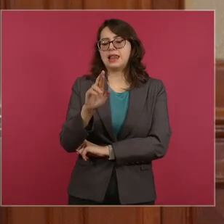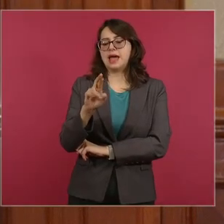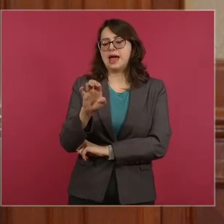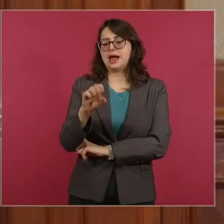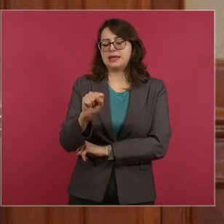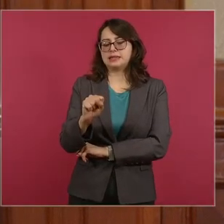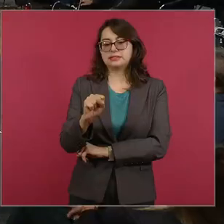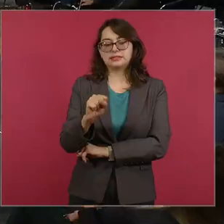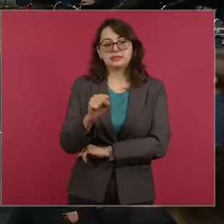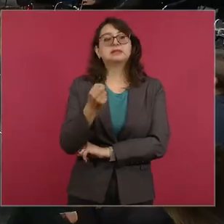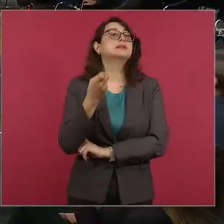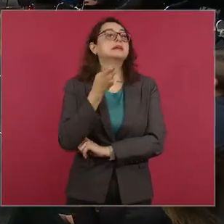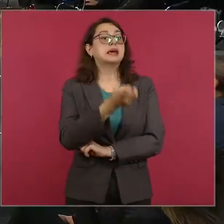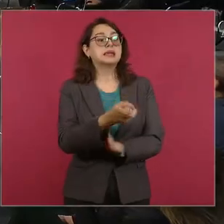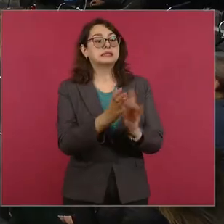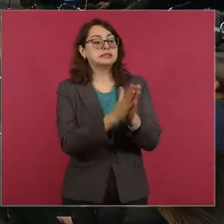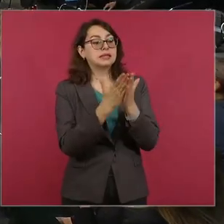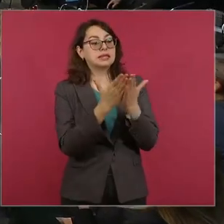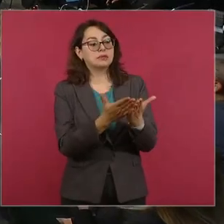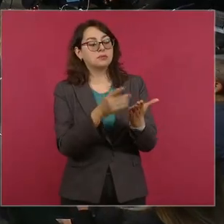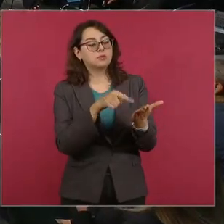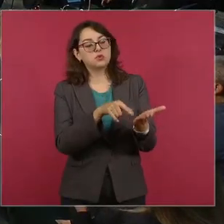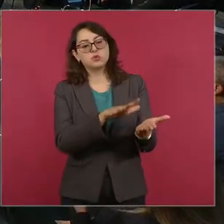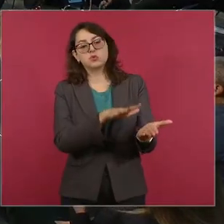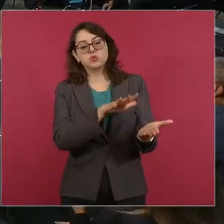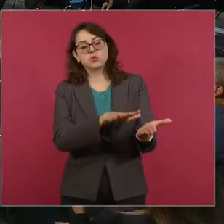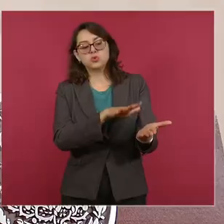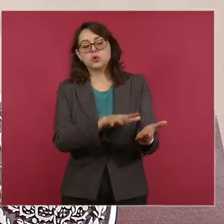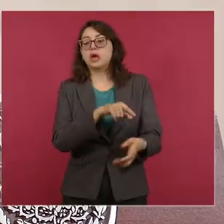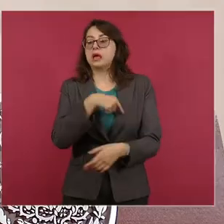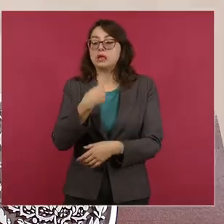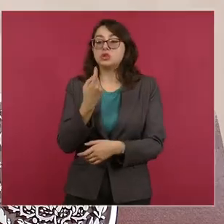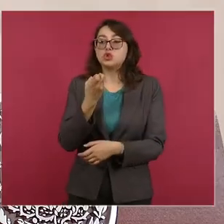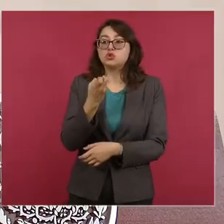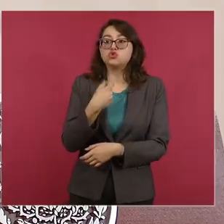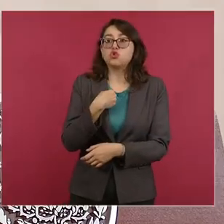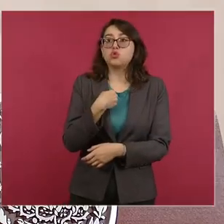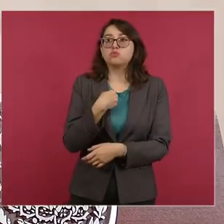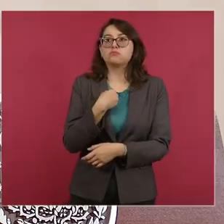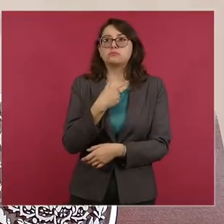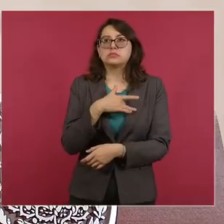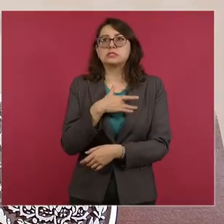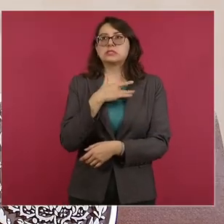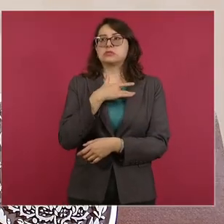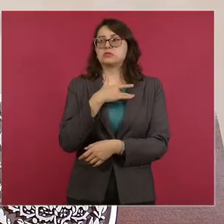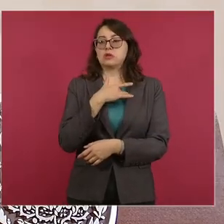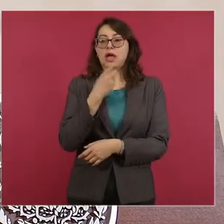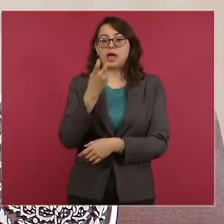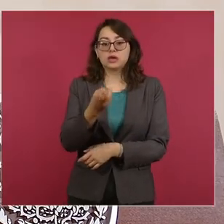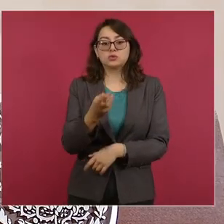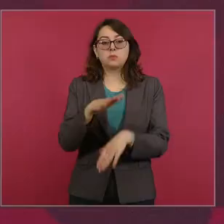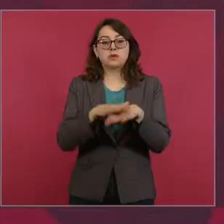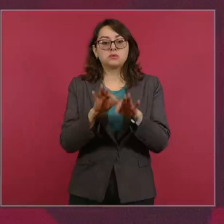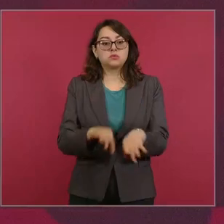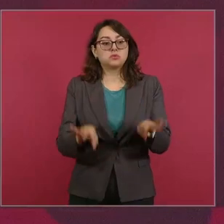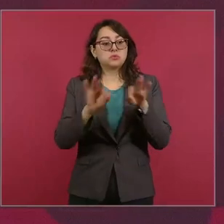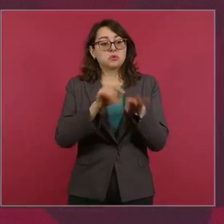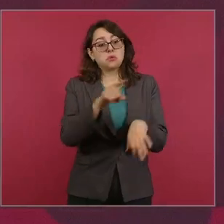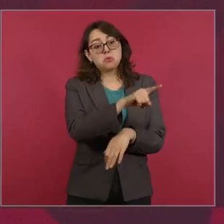para mí eso es importante respeto los puntos de vista de todos